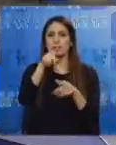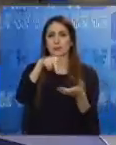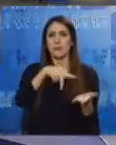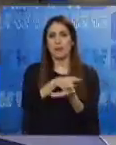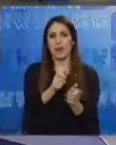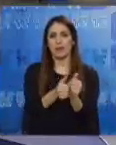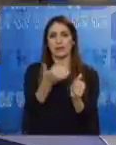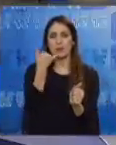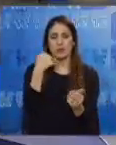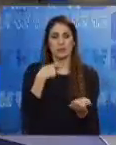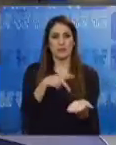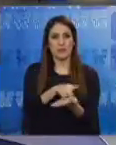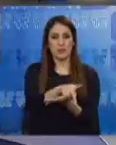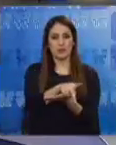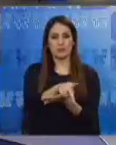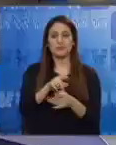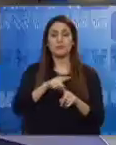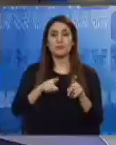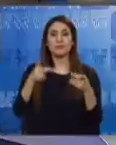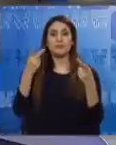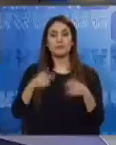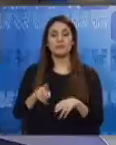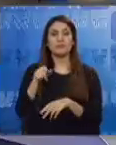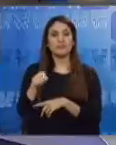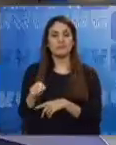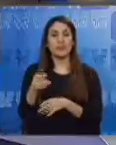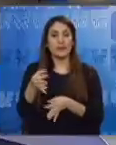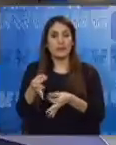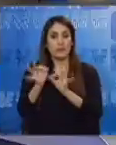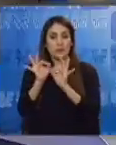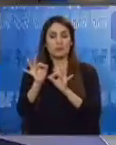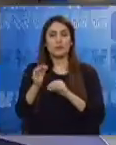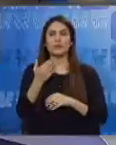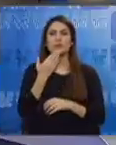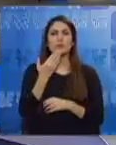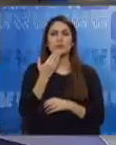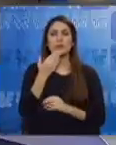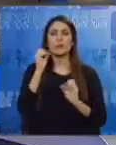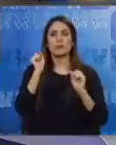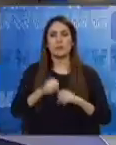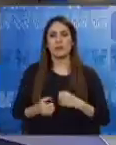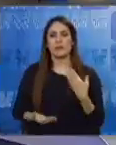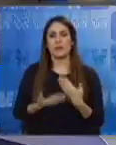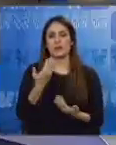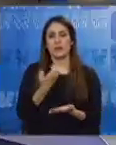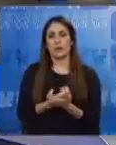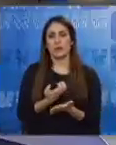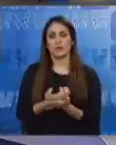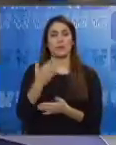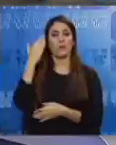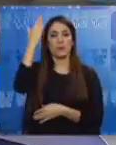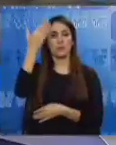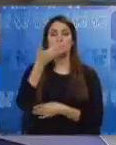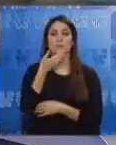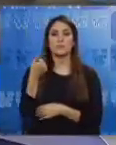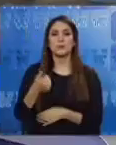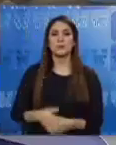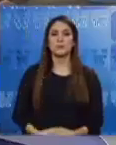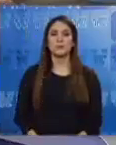Asociación de Bancos Privados, por su parte, señaló que con ese mecanismo se realizarán las transacciones económicas a futuro.